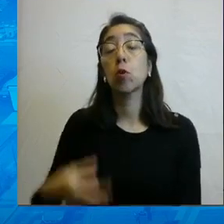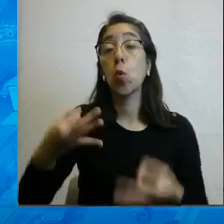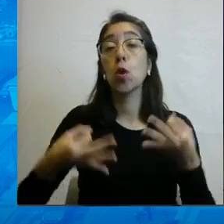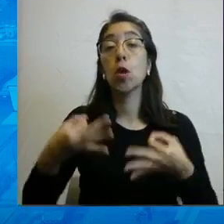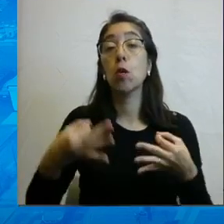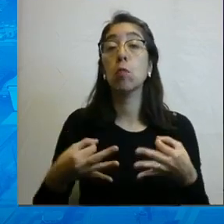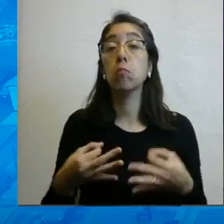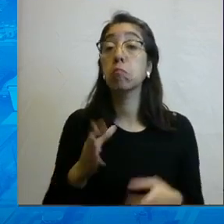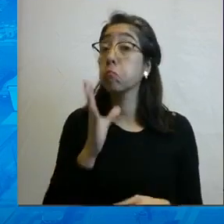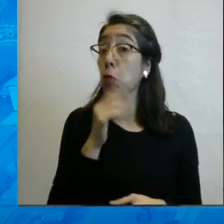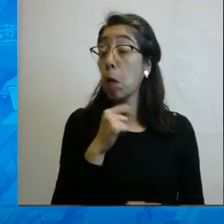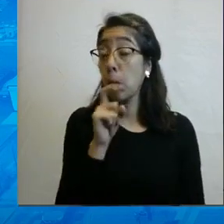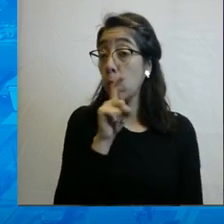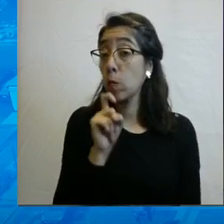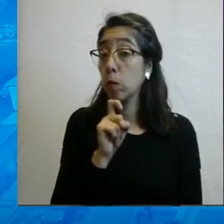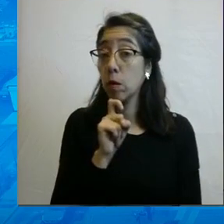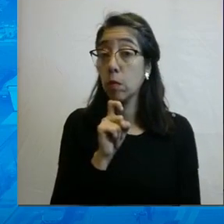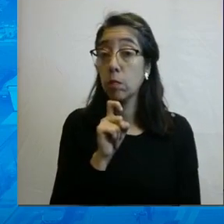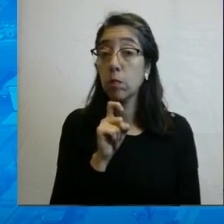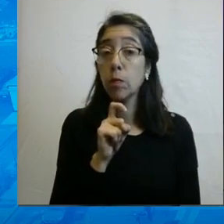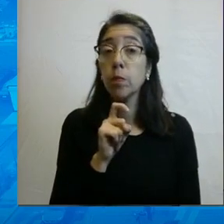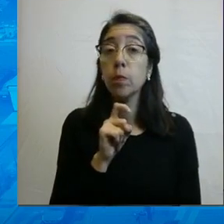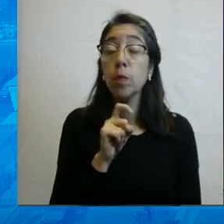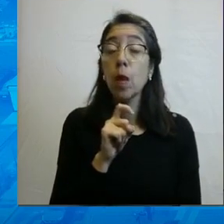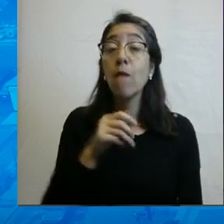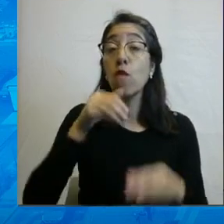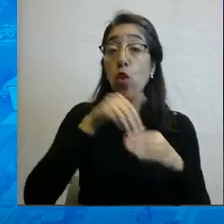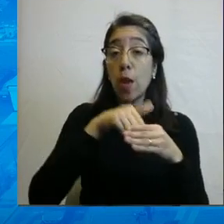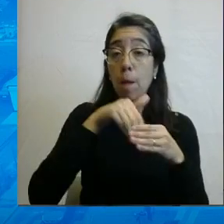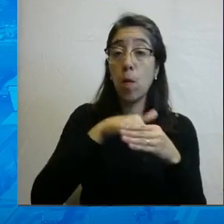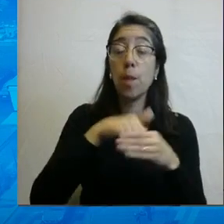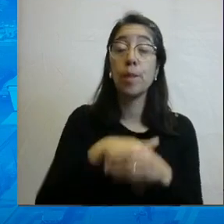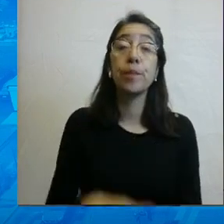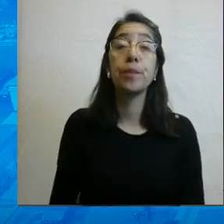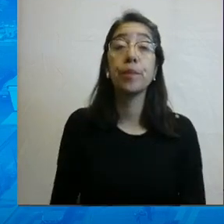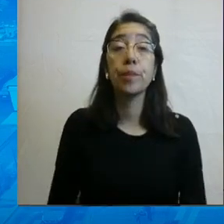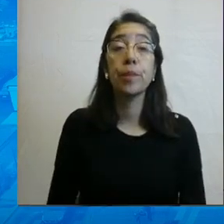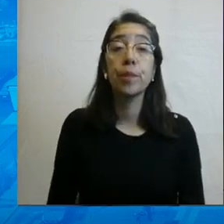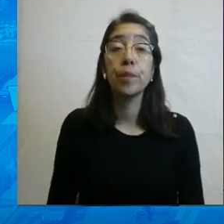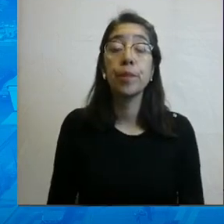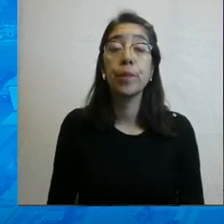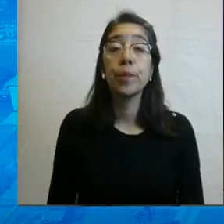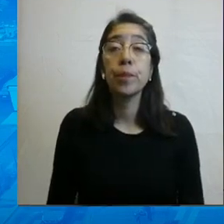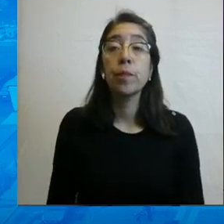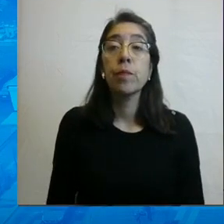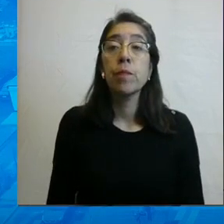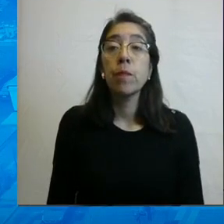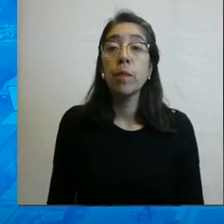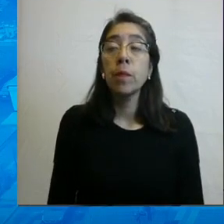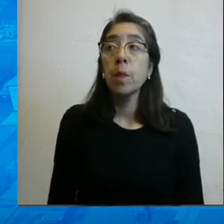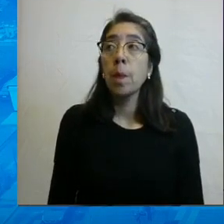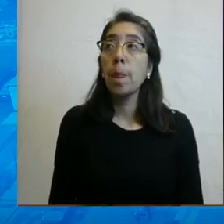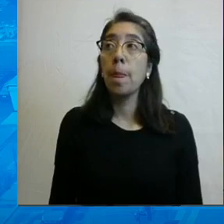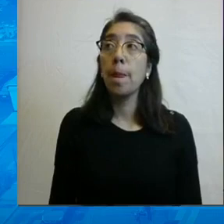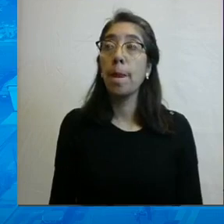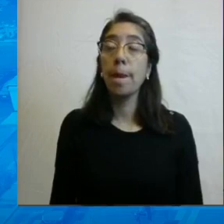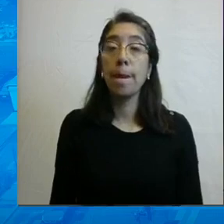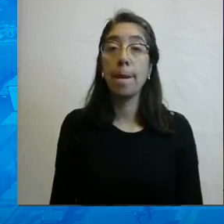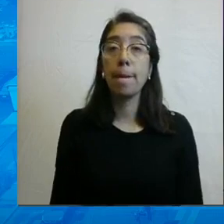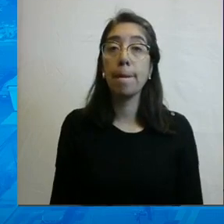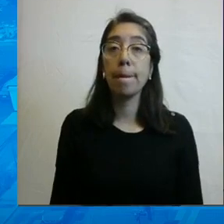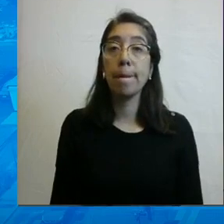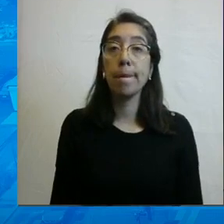¿No hay preguntas? Pasamos a la votación, entonces. Secretario, déme la palabra.